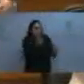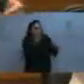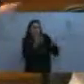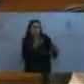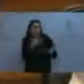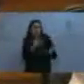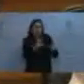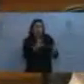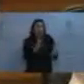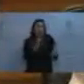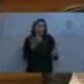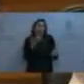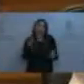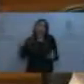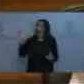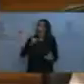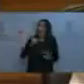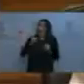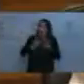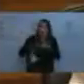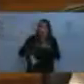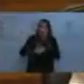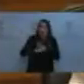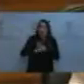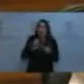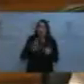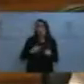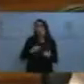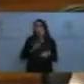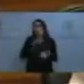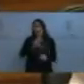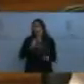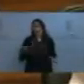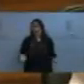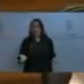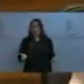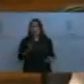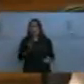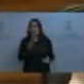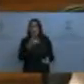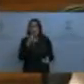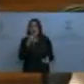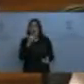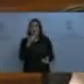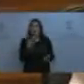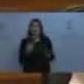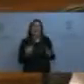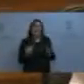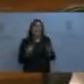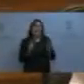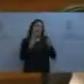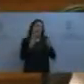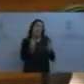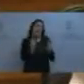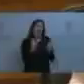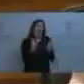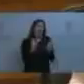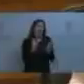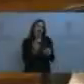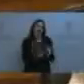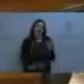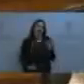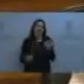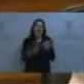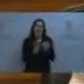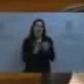líneas europeas o estatales que tienen los demás. Porque es que estamos a punto de cerrar el círculo virtuoso del desempleo, que es lo que al Partido Popular y al Grupo